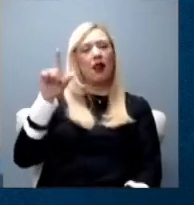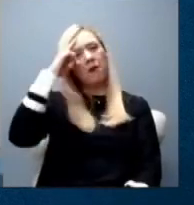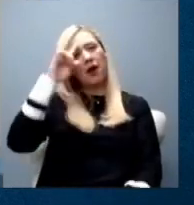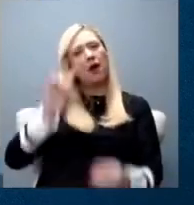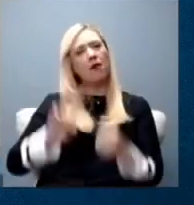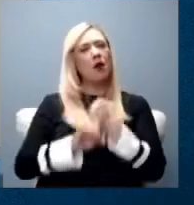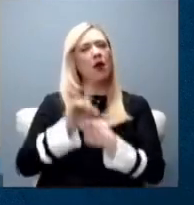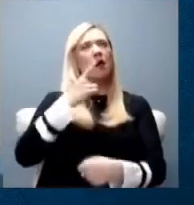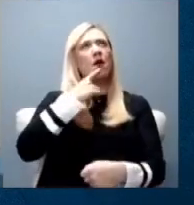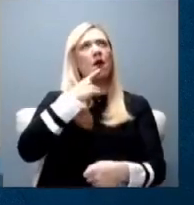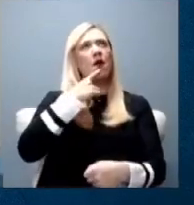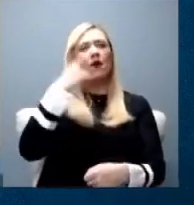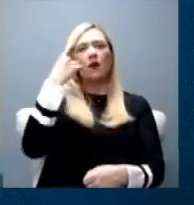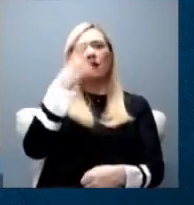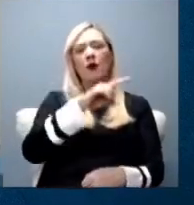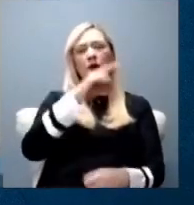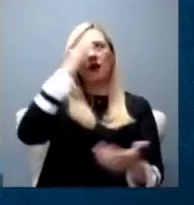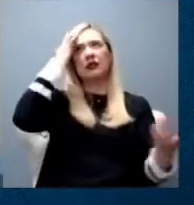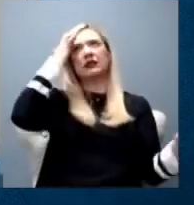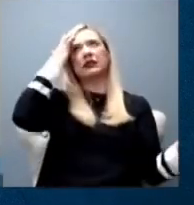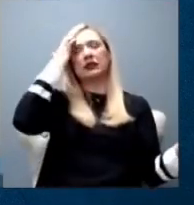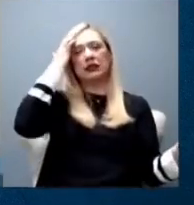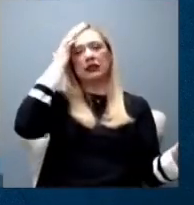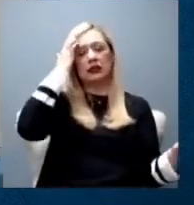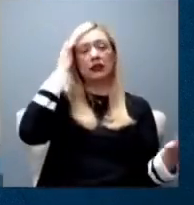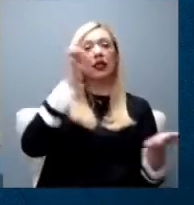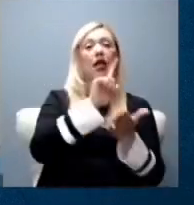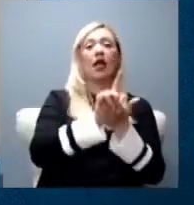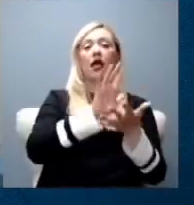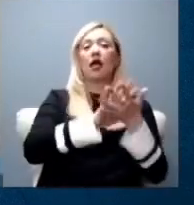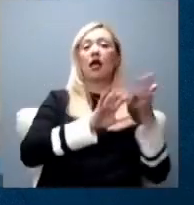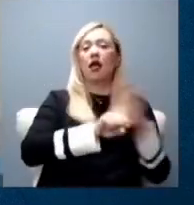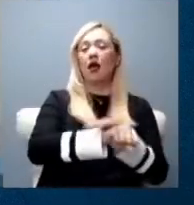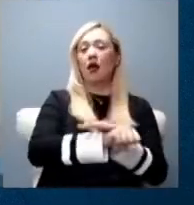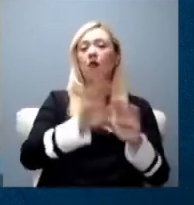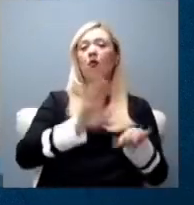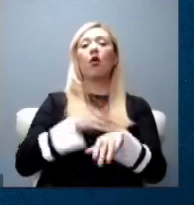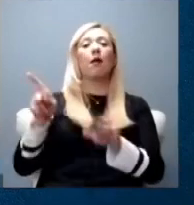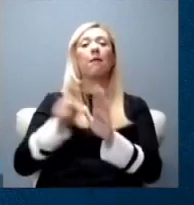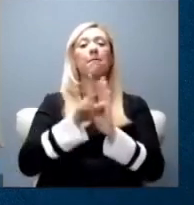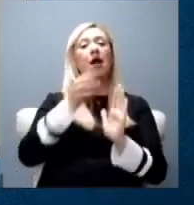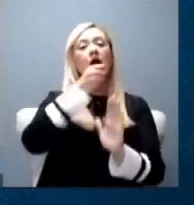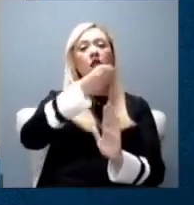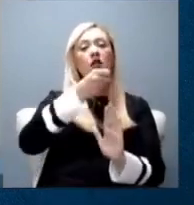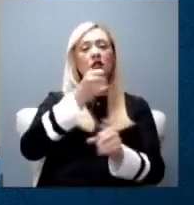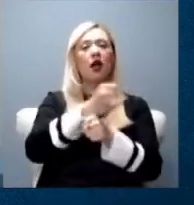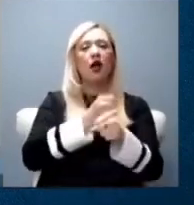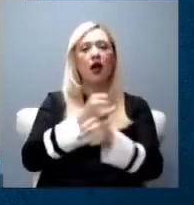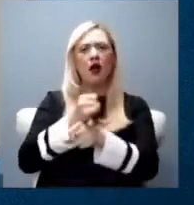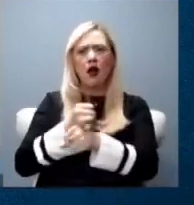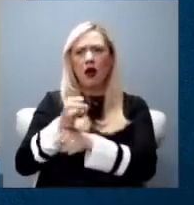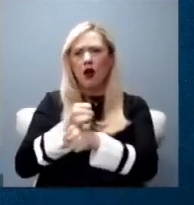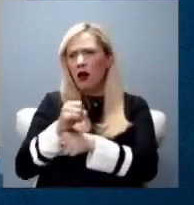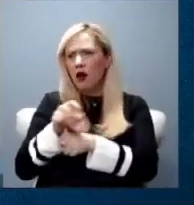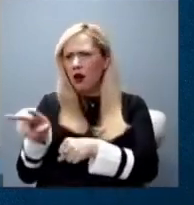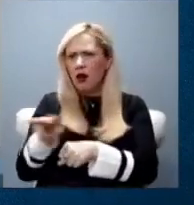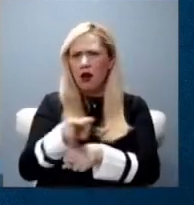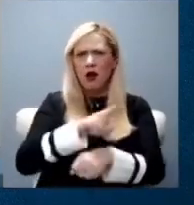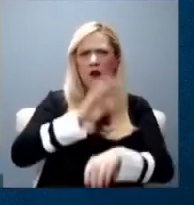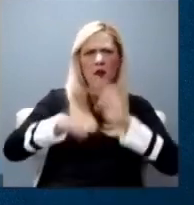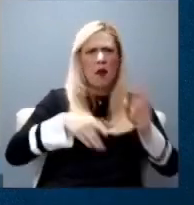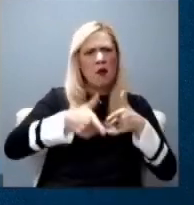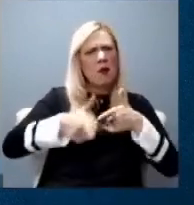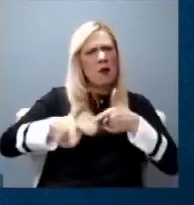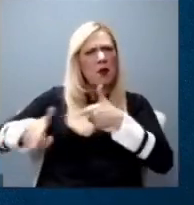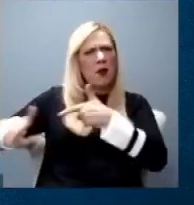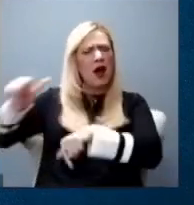aplicación de una figura del Código Penal a un periodista que investigó una masacre que sucedió en Argentina en la